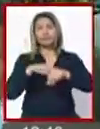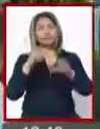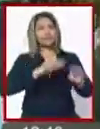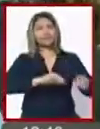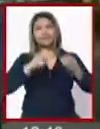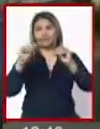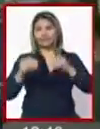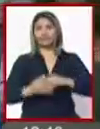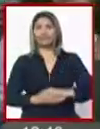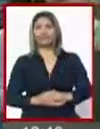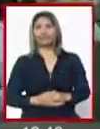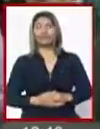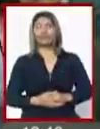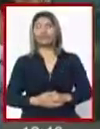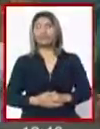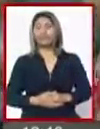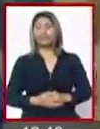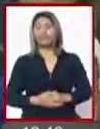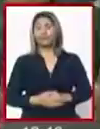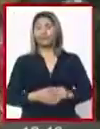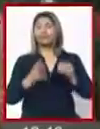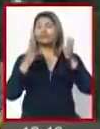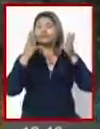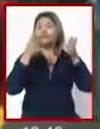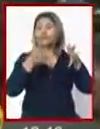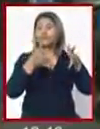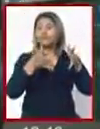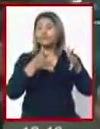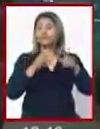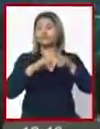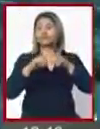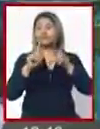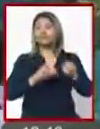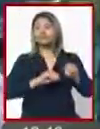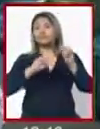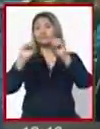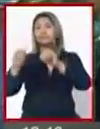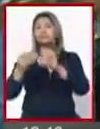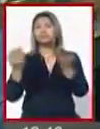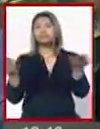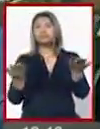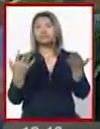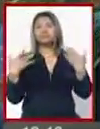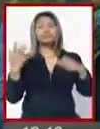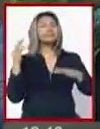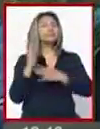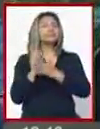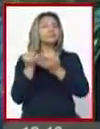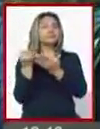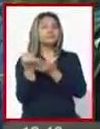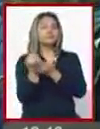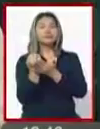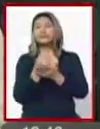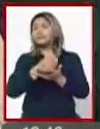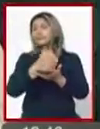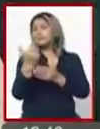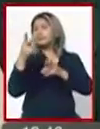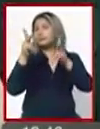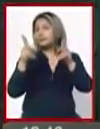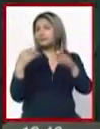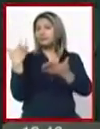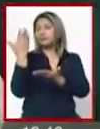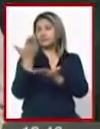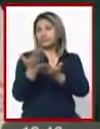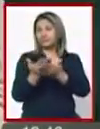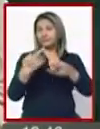traslado. Puesto dejado, puesto entregado allá, pero sin embargo, ellos han asaltado el nuevo mercado de La Ramada, por lo